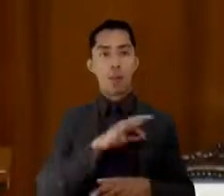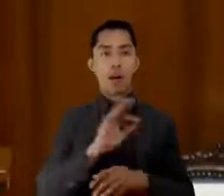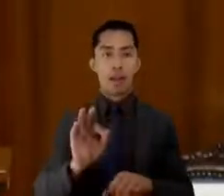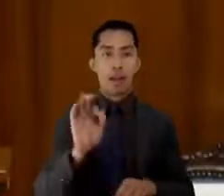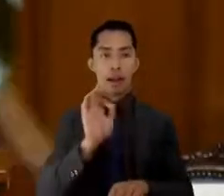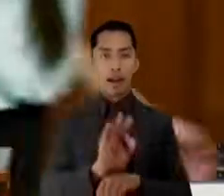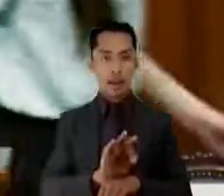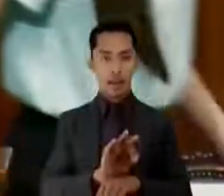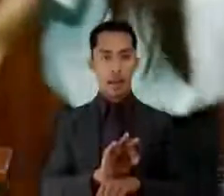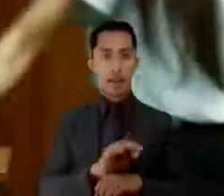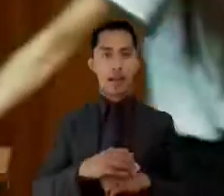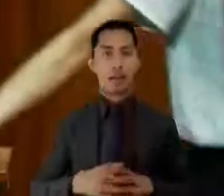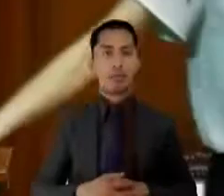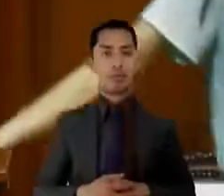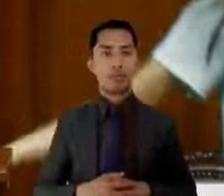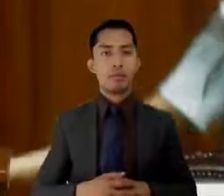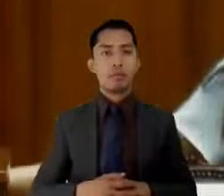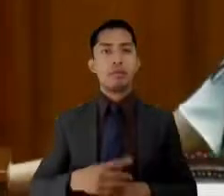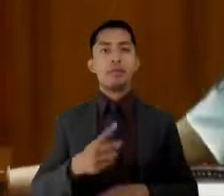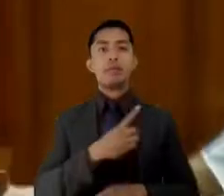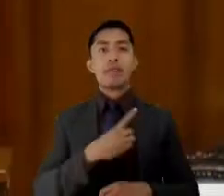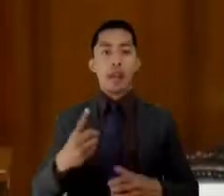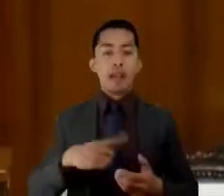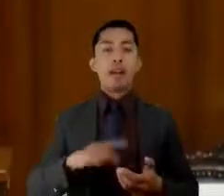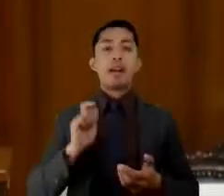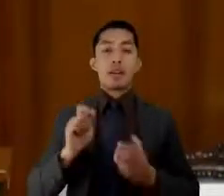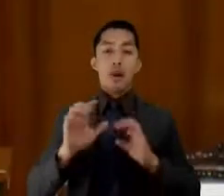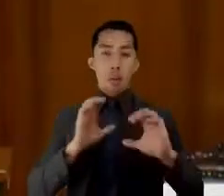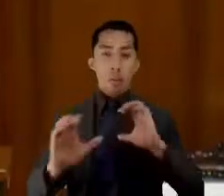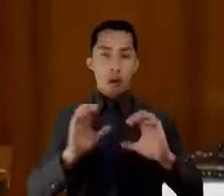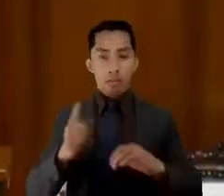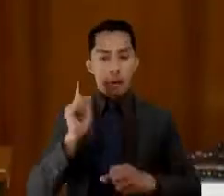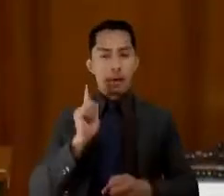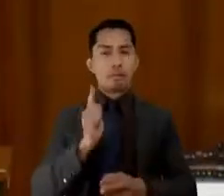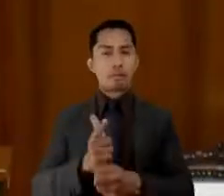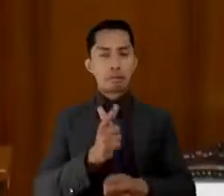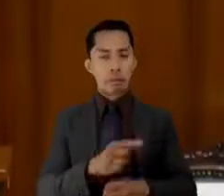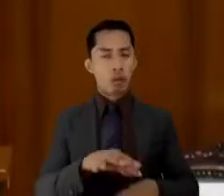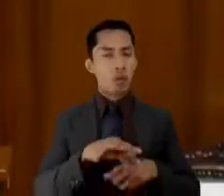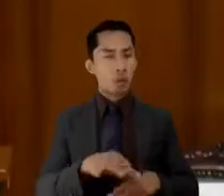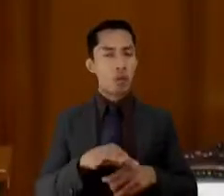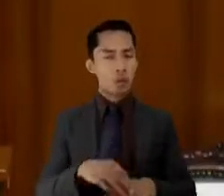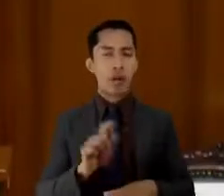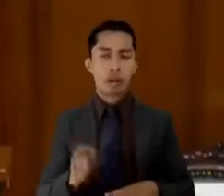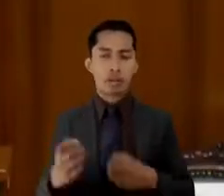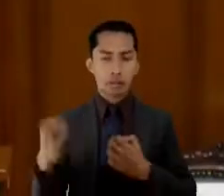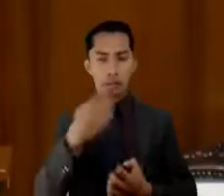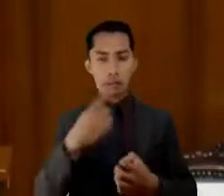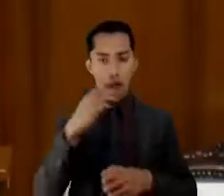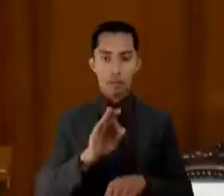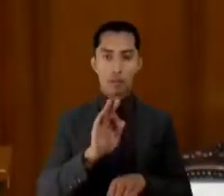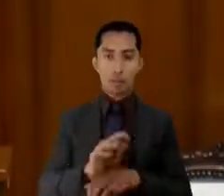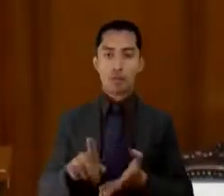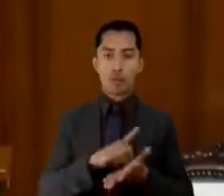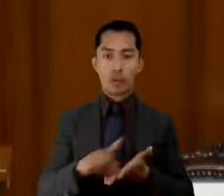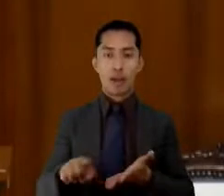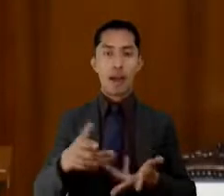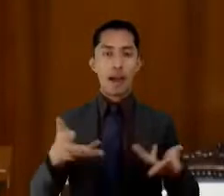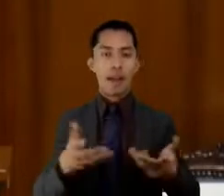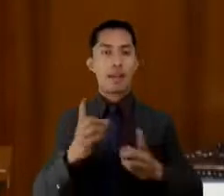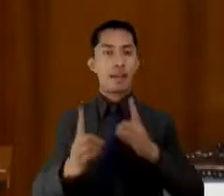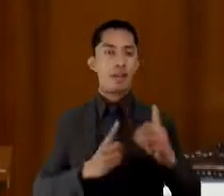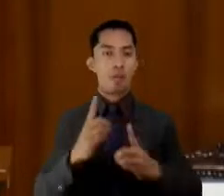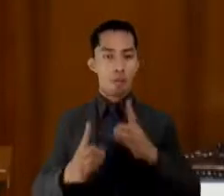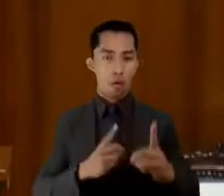garantizarlo. Se deben abrir los canales para poder identificar el alcance real de la protección del derecho a la práctica